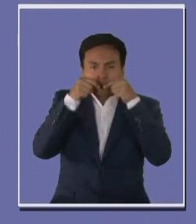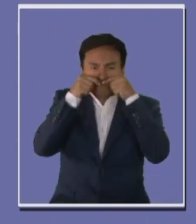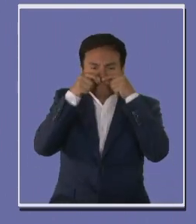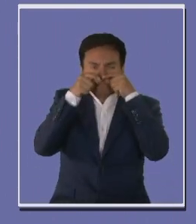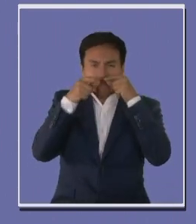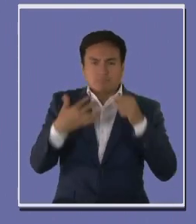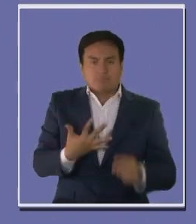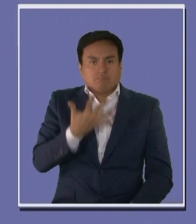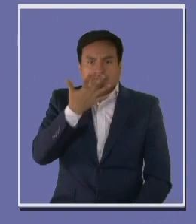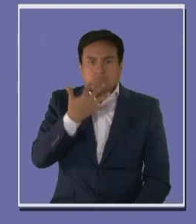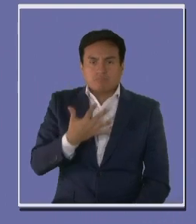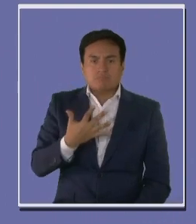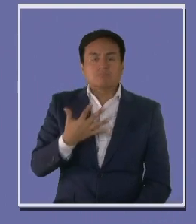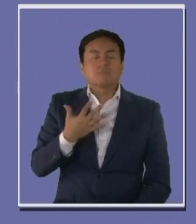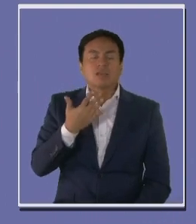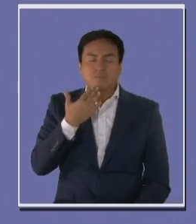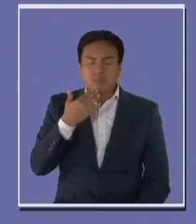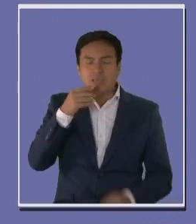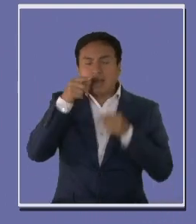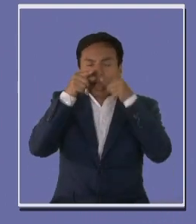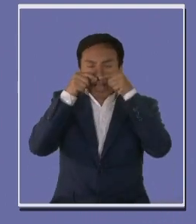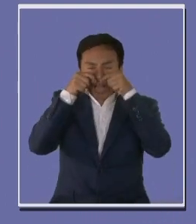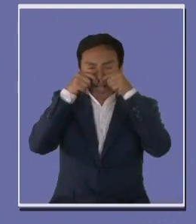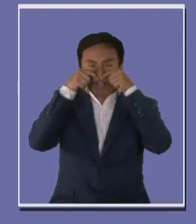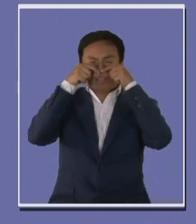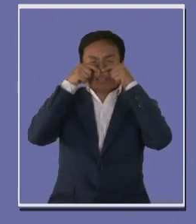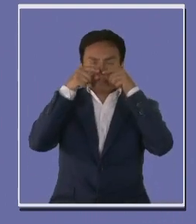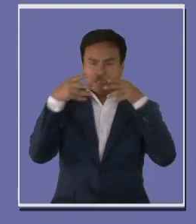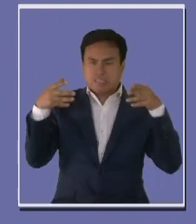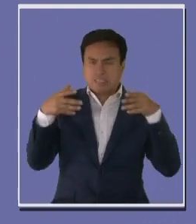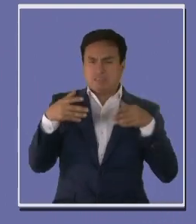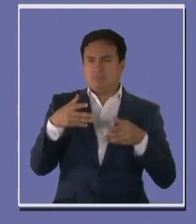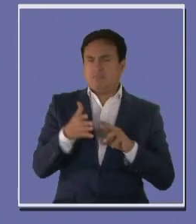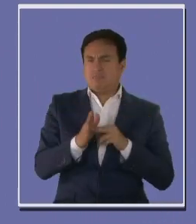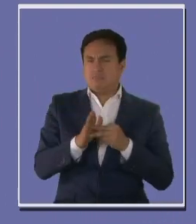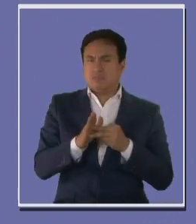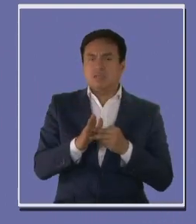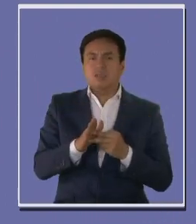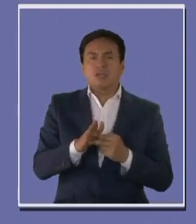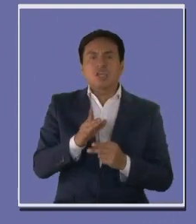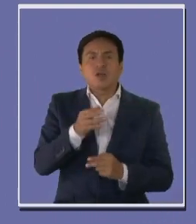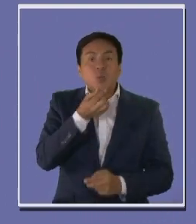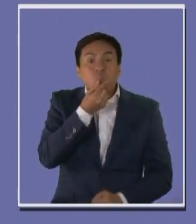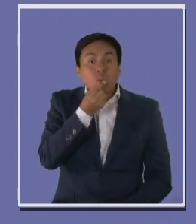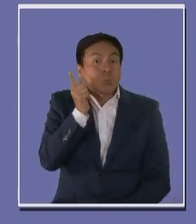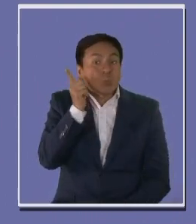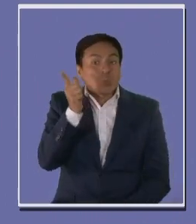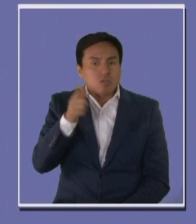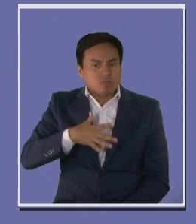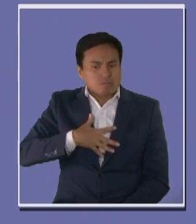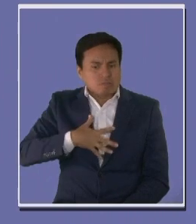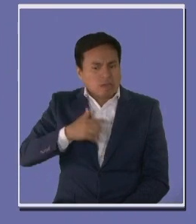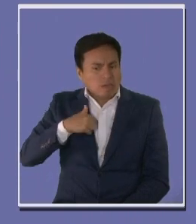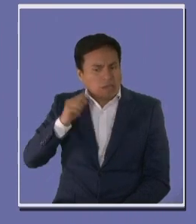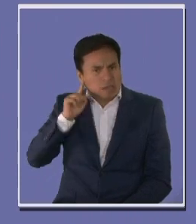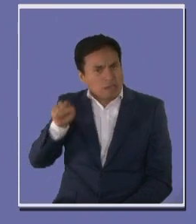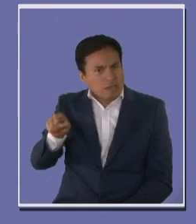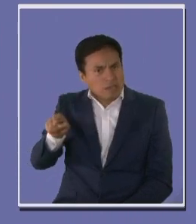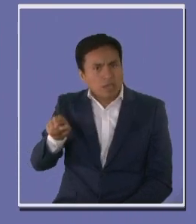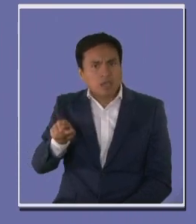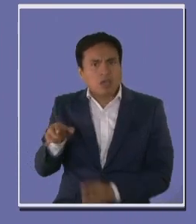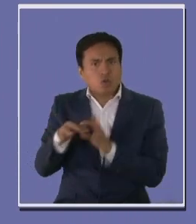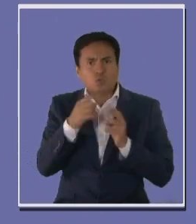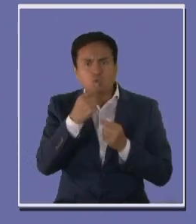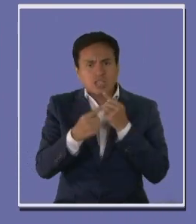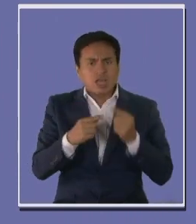de lo habitual o el aleteo nasal que es esta apertura de la nariz los silbidos al respirar que habitualmente es uno de los motivos de consulta de los papás